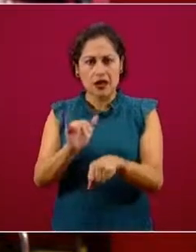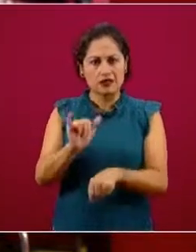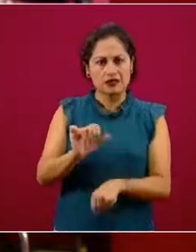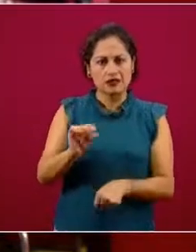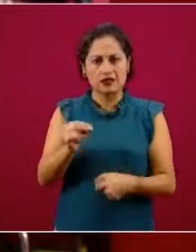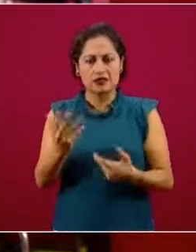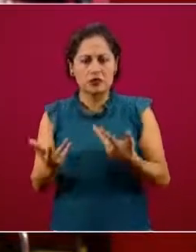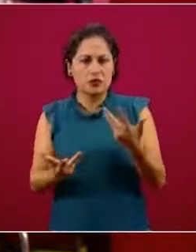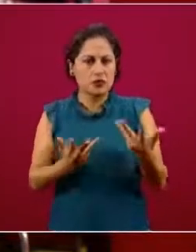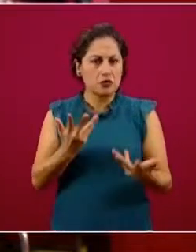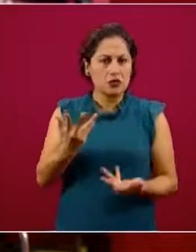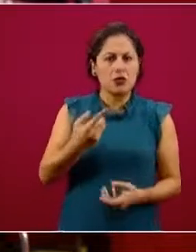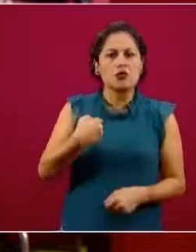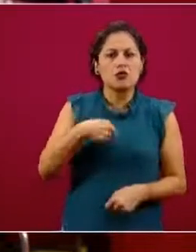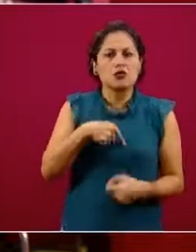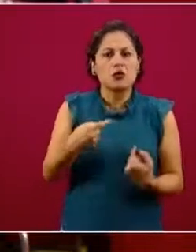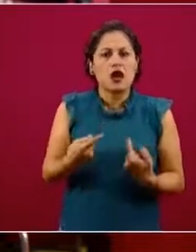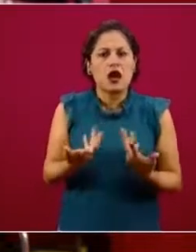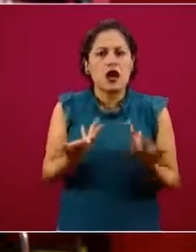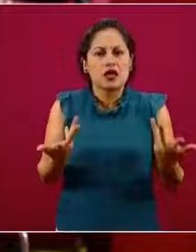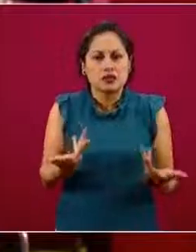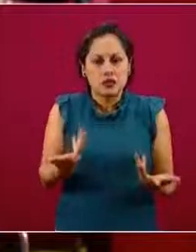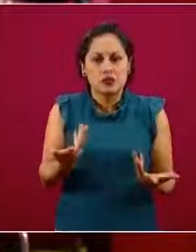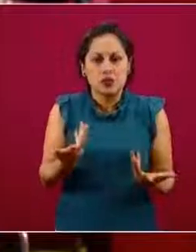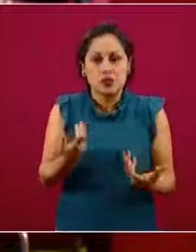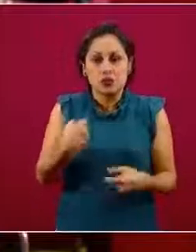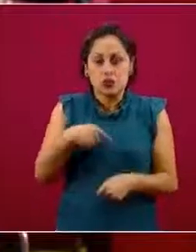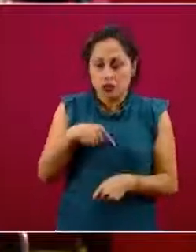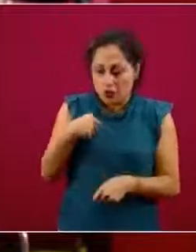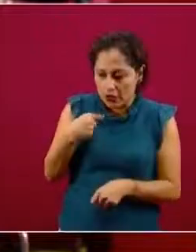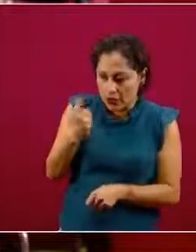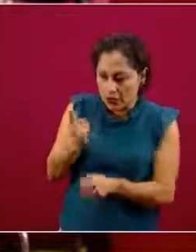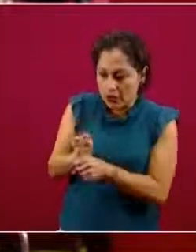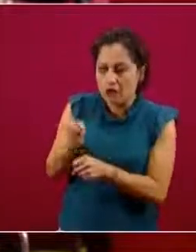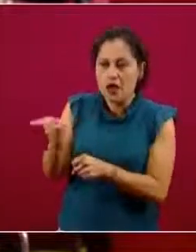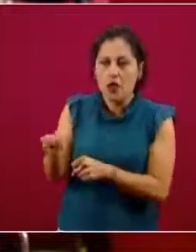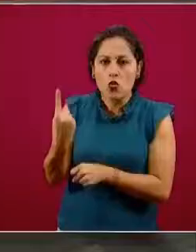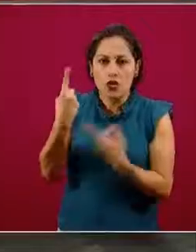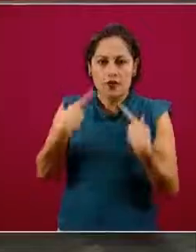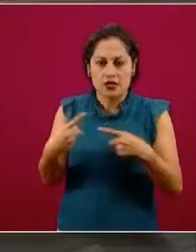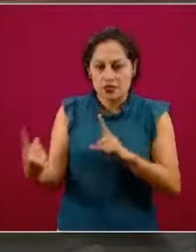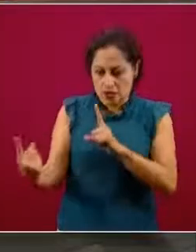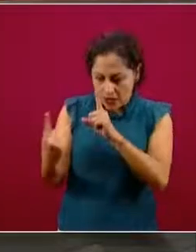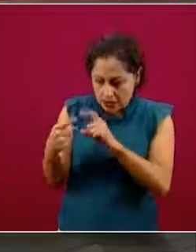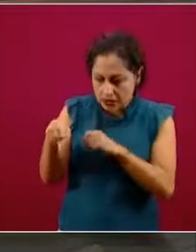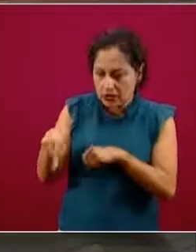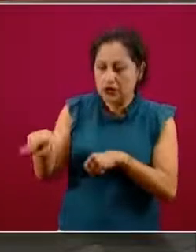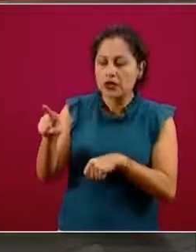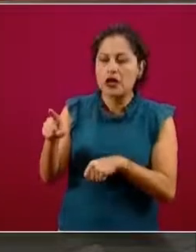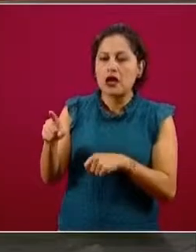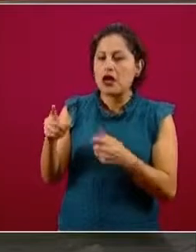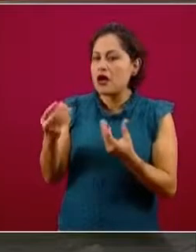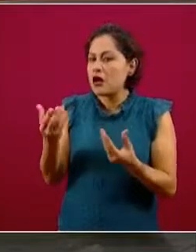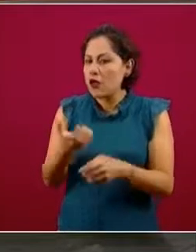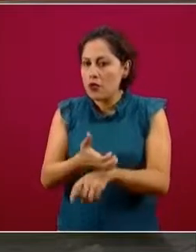qué tenemos que hacer los que estemos alrededor, los que estemos incluso de pronto trabajando